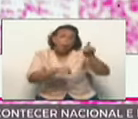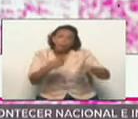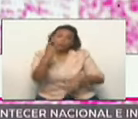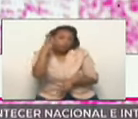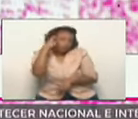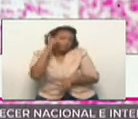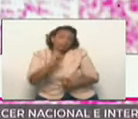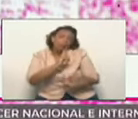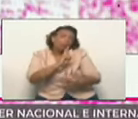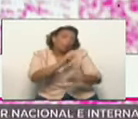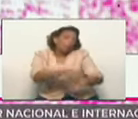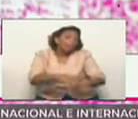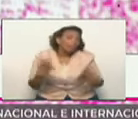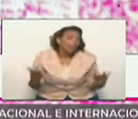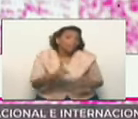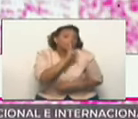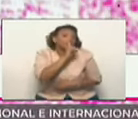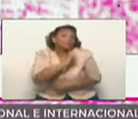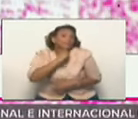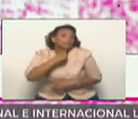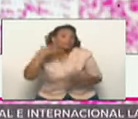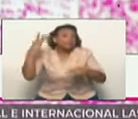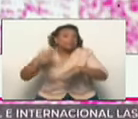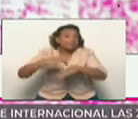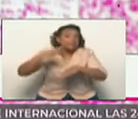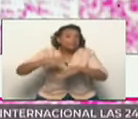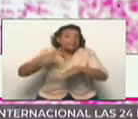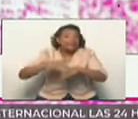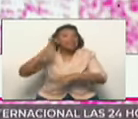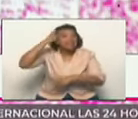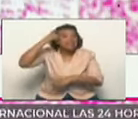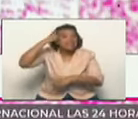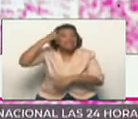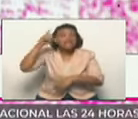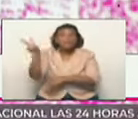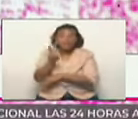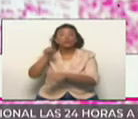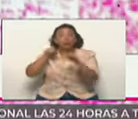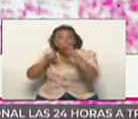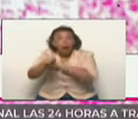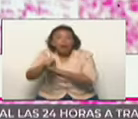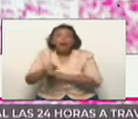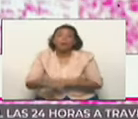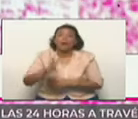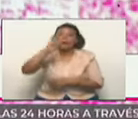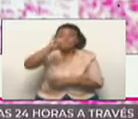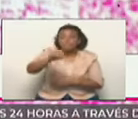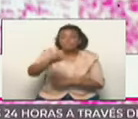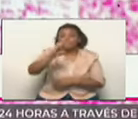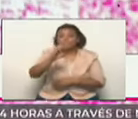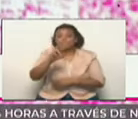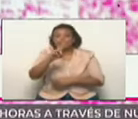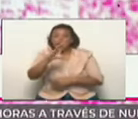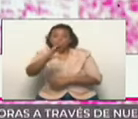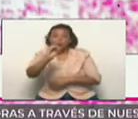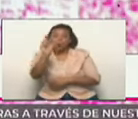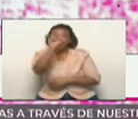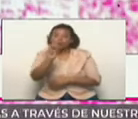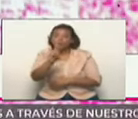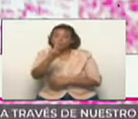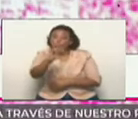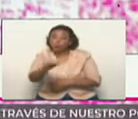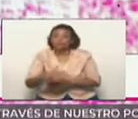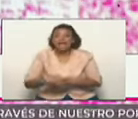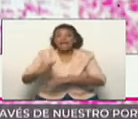escribirán de los acontecimientos del día en que ingresamos a Mercosur. E Itamaraty, en tiempos